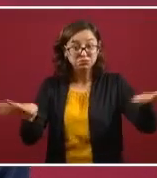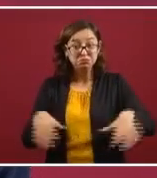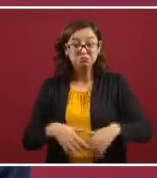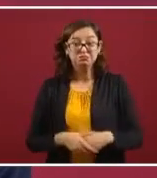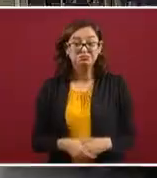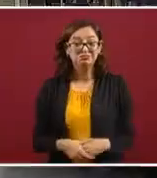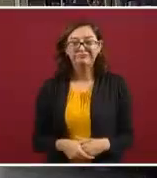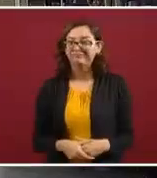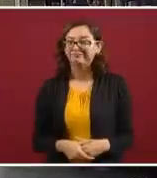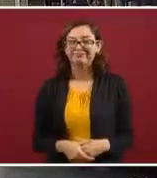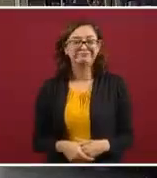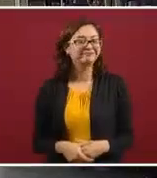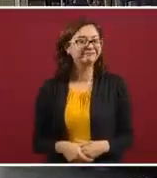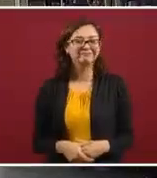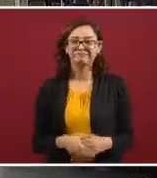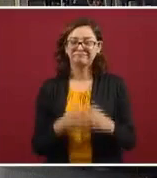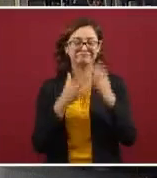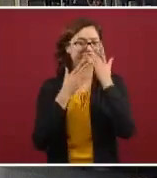No,